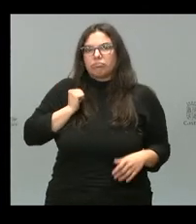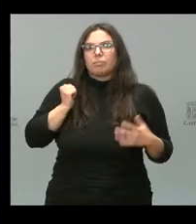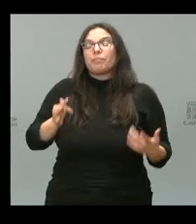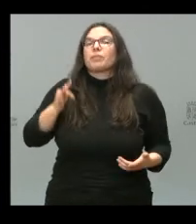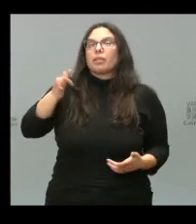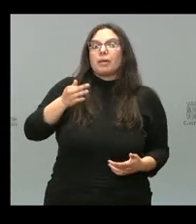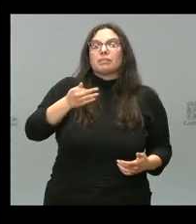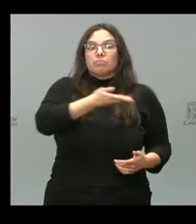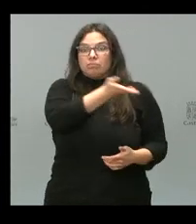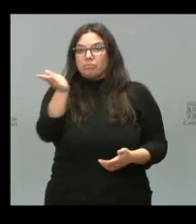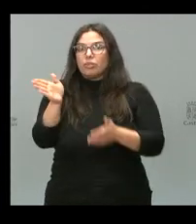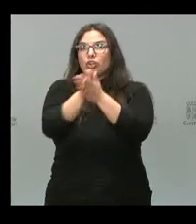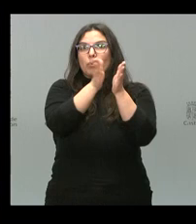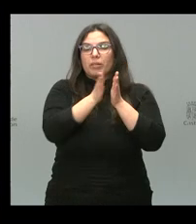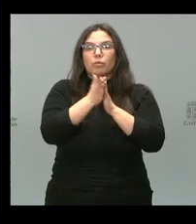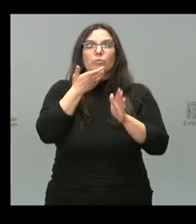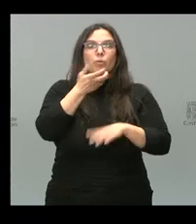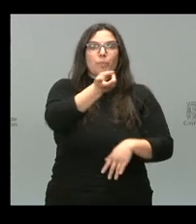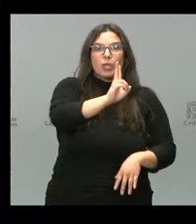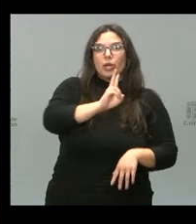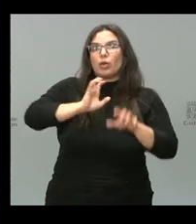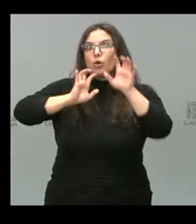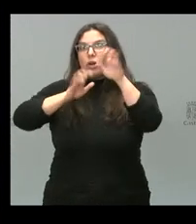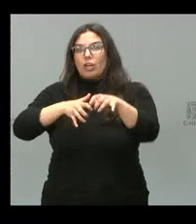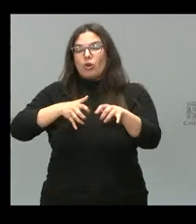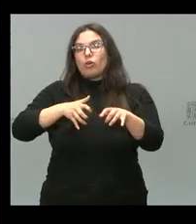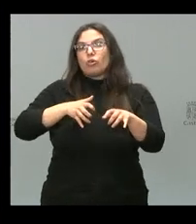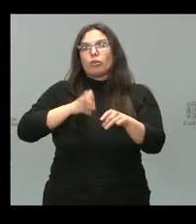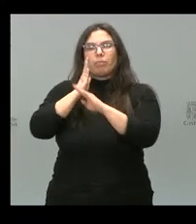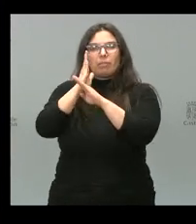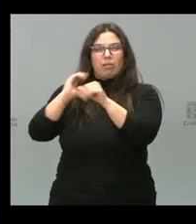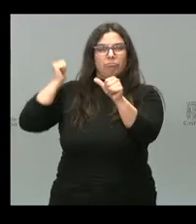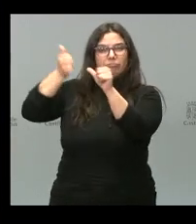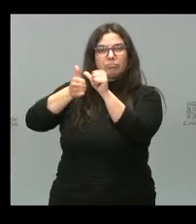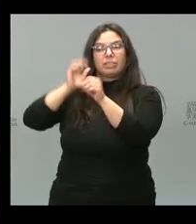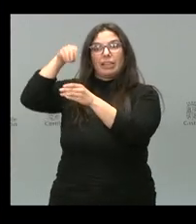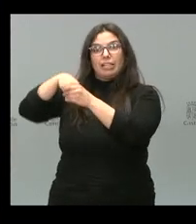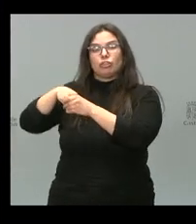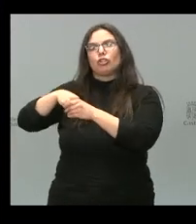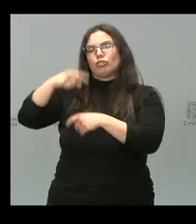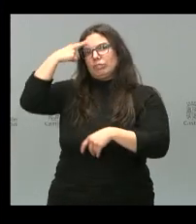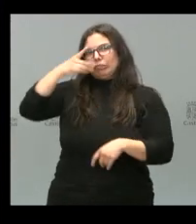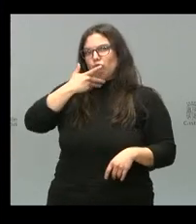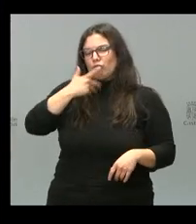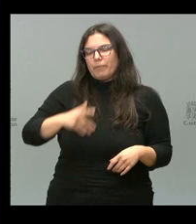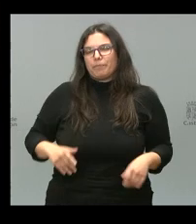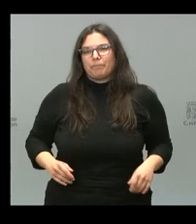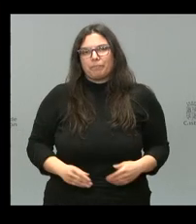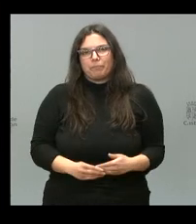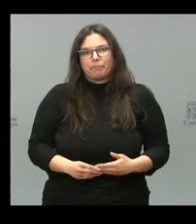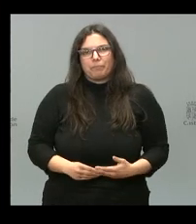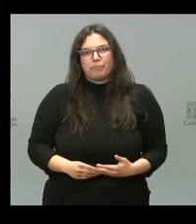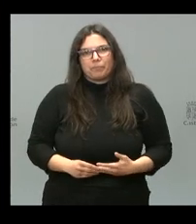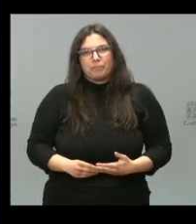hay dos compañeros tanto Valladolid como León que estáis Allí más permanentes en cámara España y conoces a la percepción y pues realmente